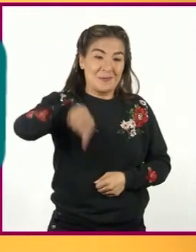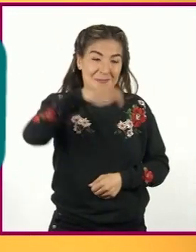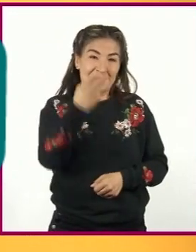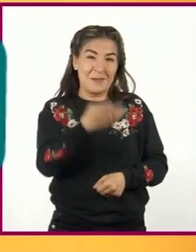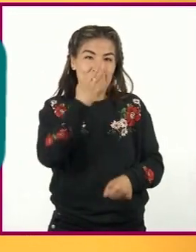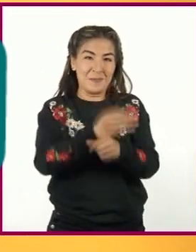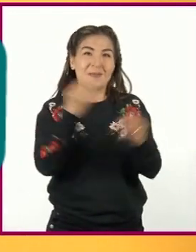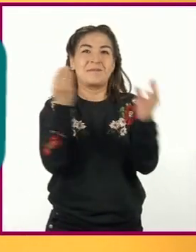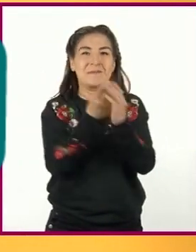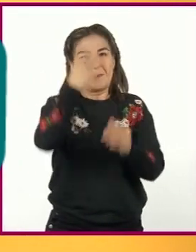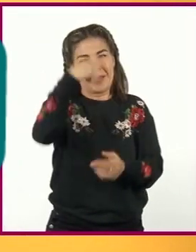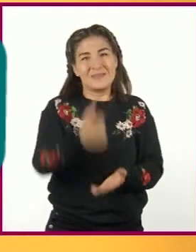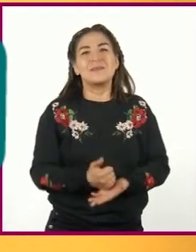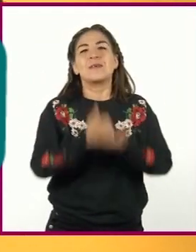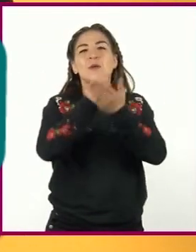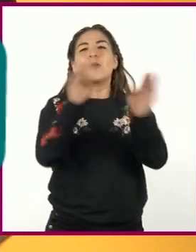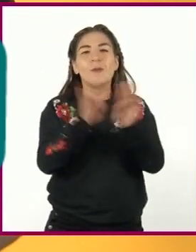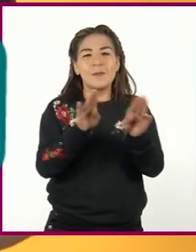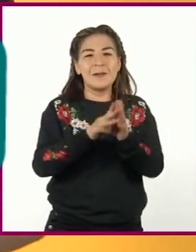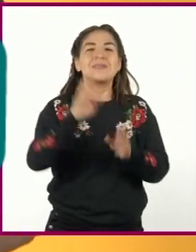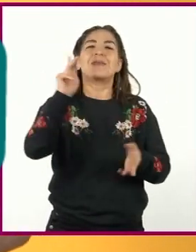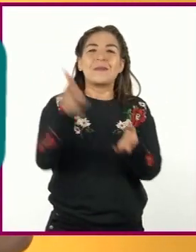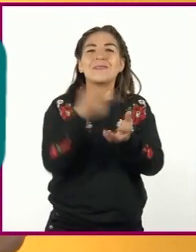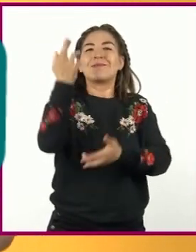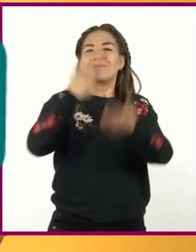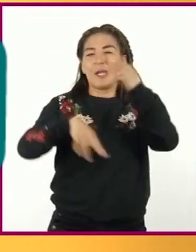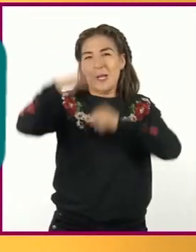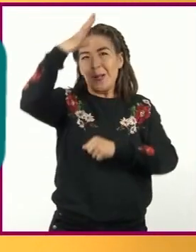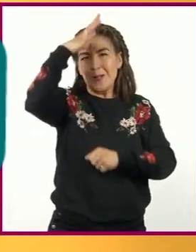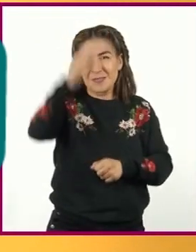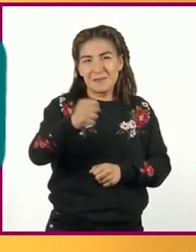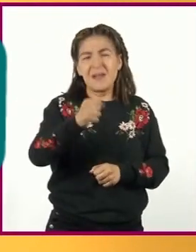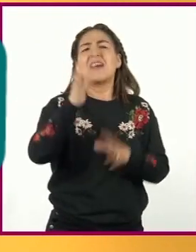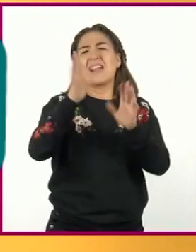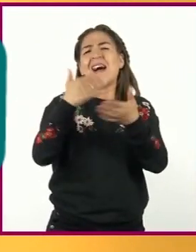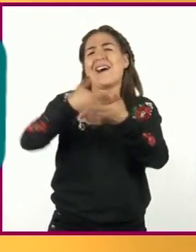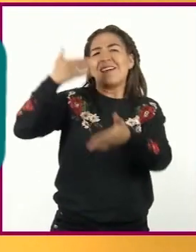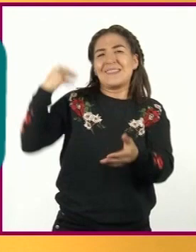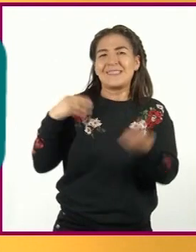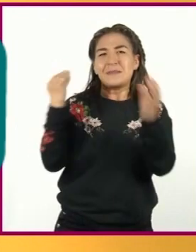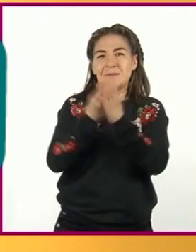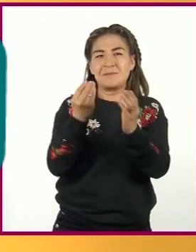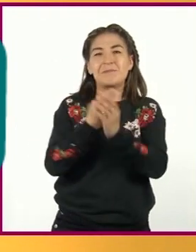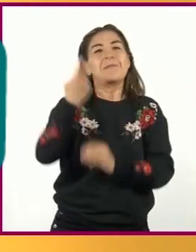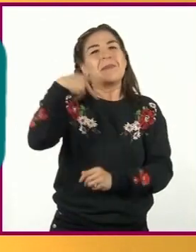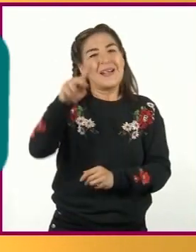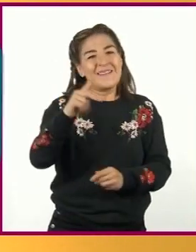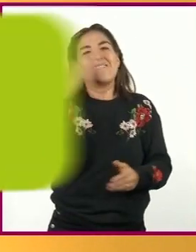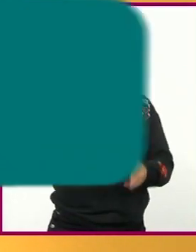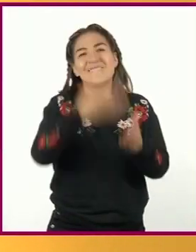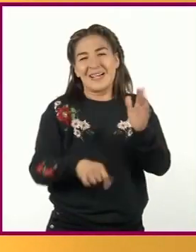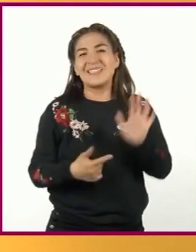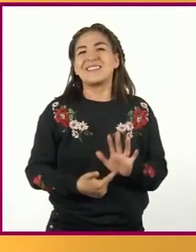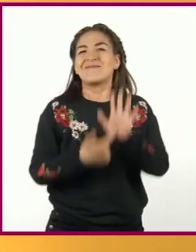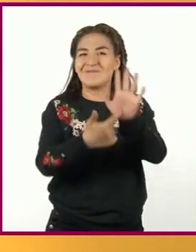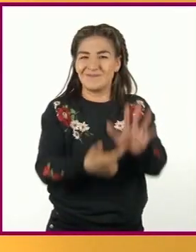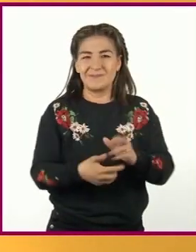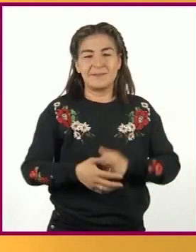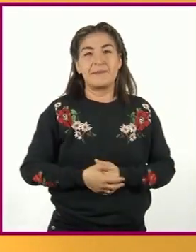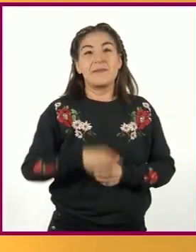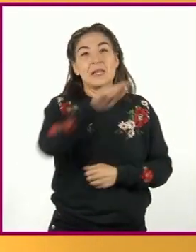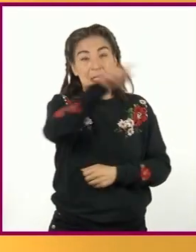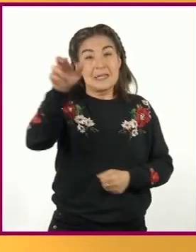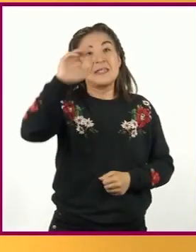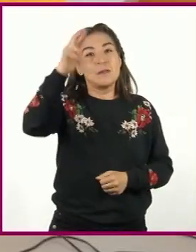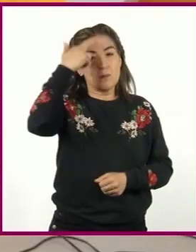haya sido de ayuda para retomar y recuperar algunos conceptos que ya habíamos abordado, pero que no teníamos tan presentes.